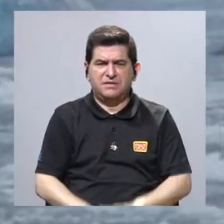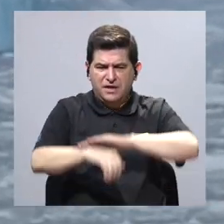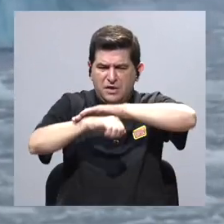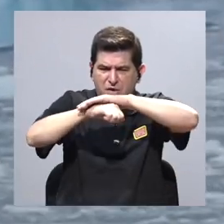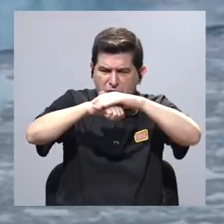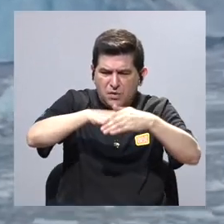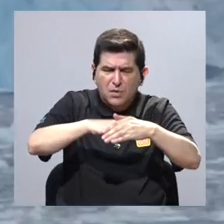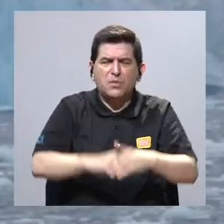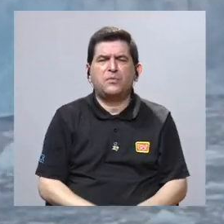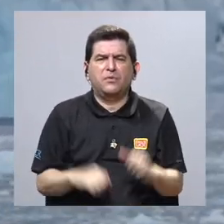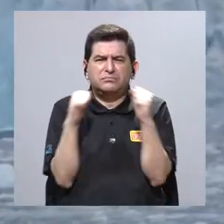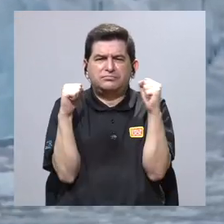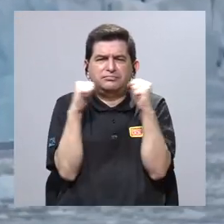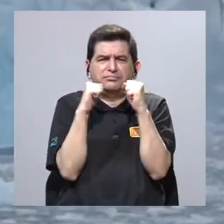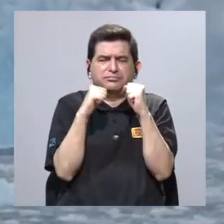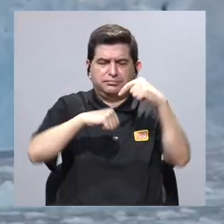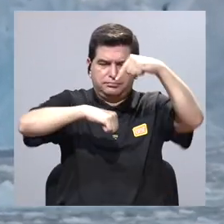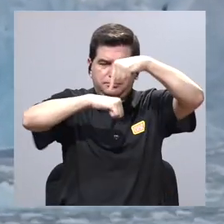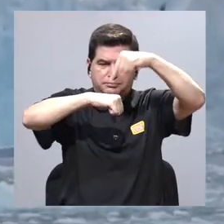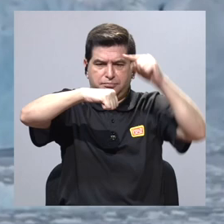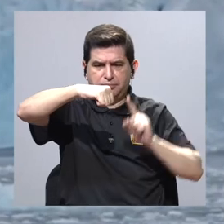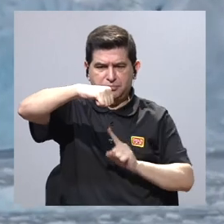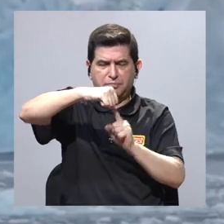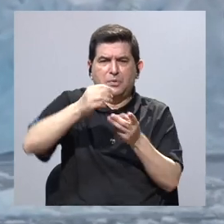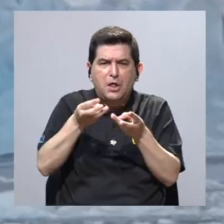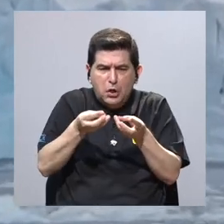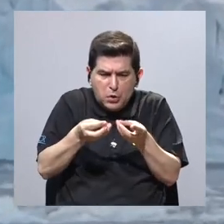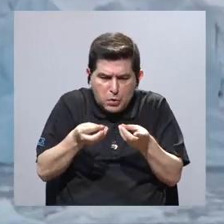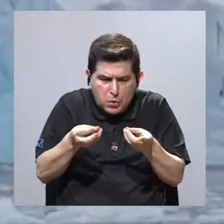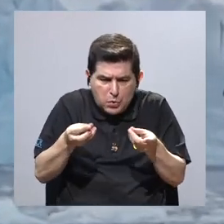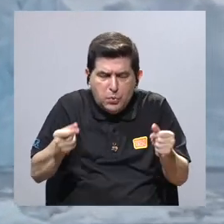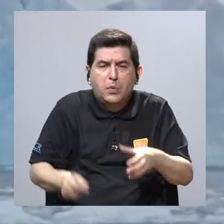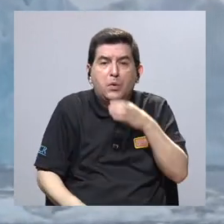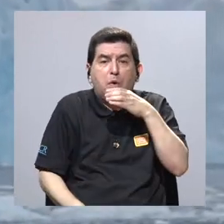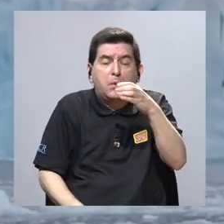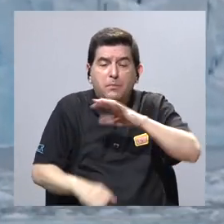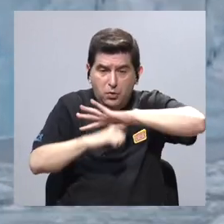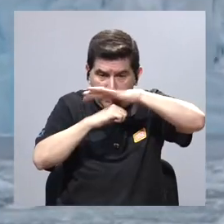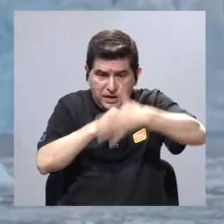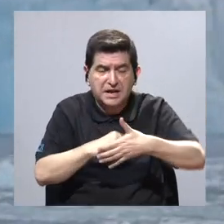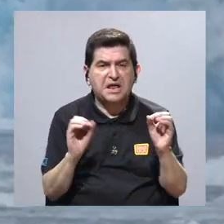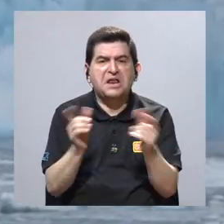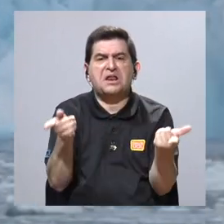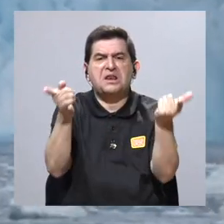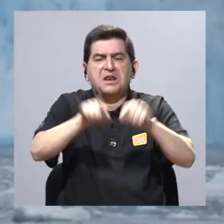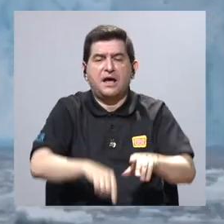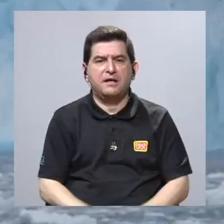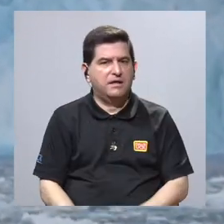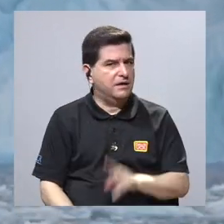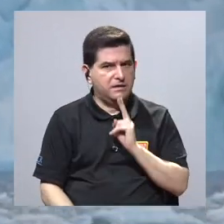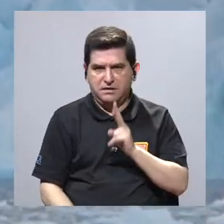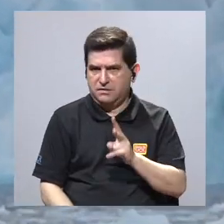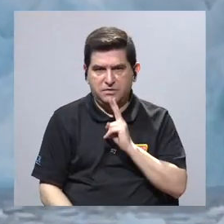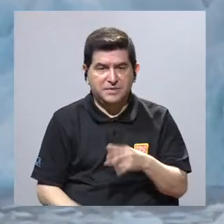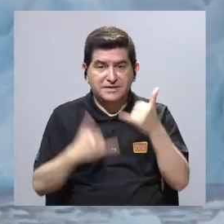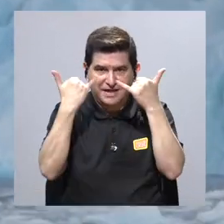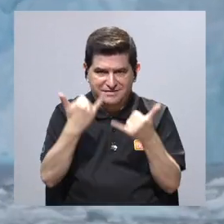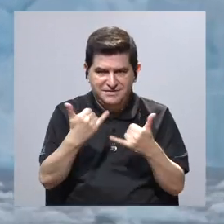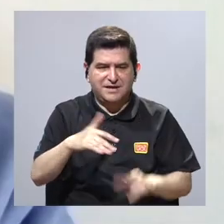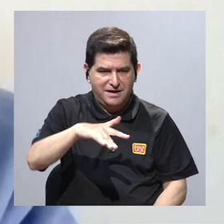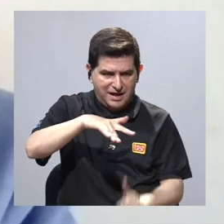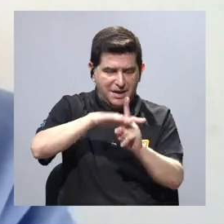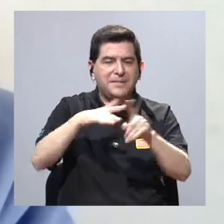casquetes polares se deshacen, digamos, por el calentamiento global y no pasa nada, y no es cierto. Ya han